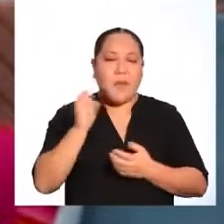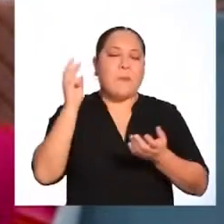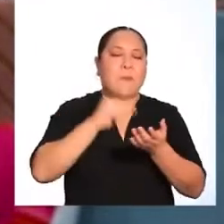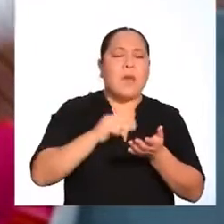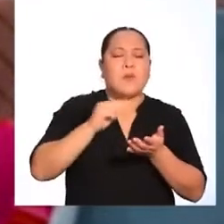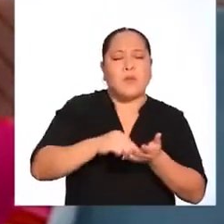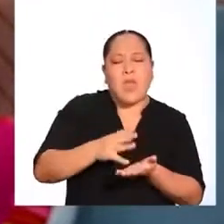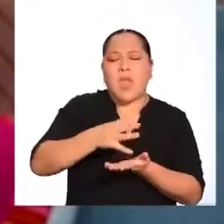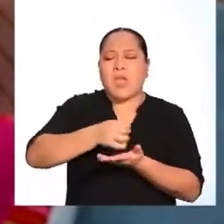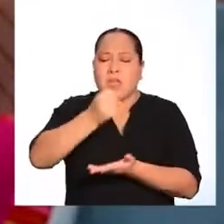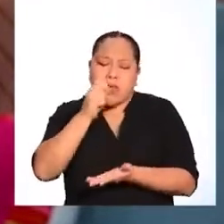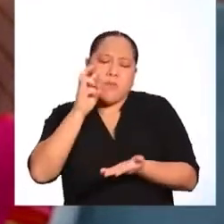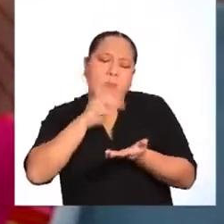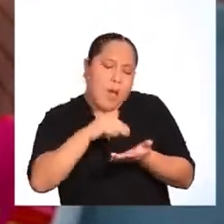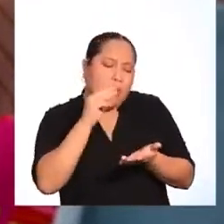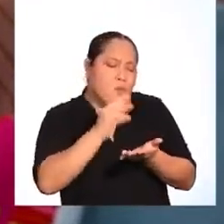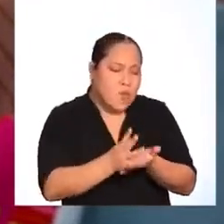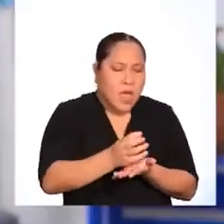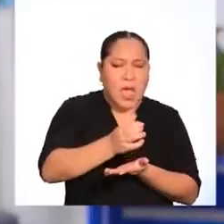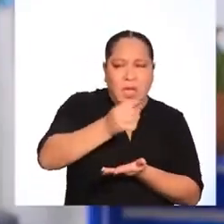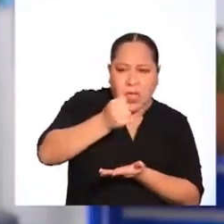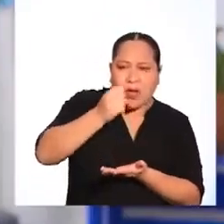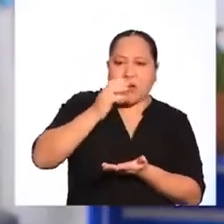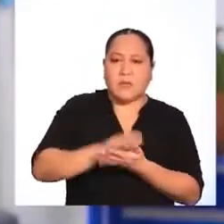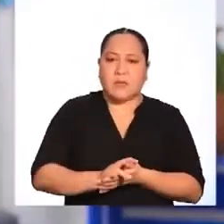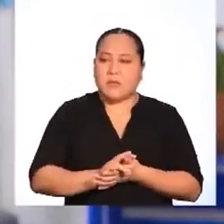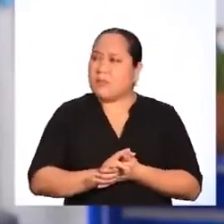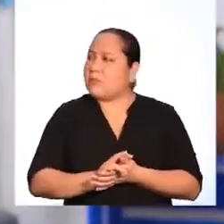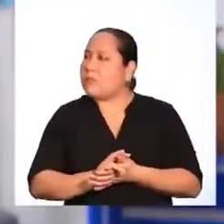las botellas las botellas